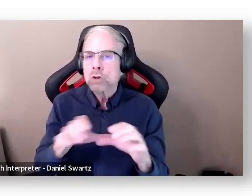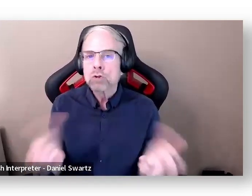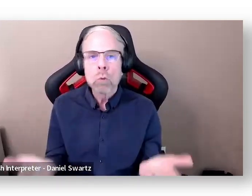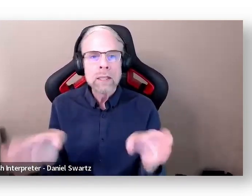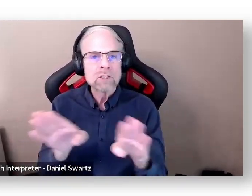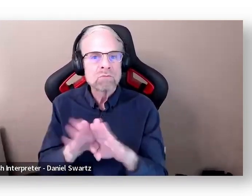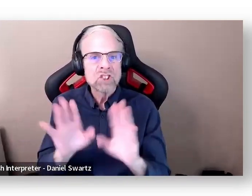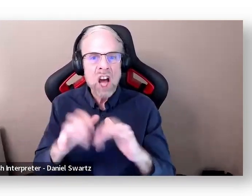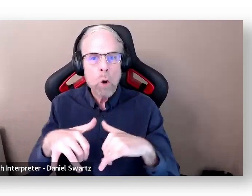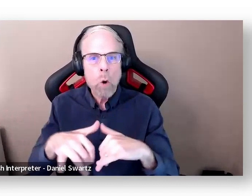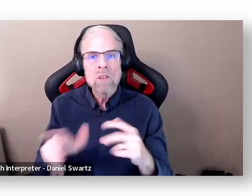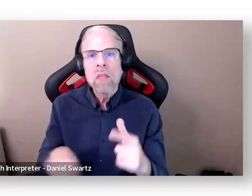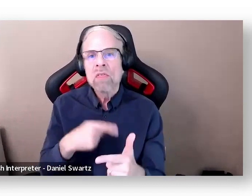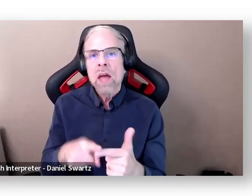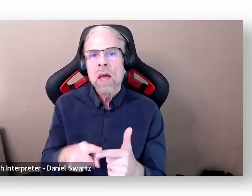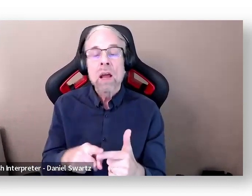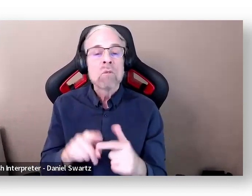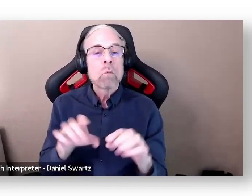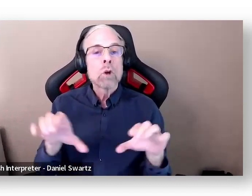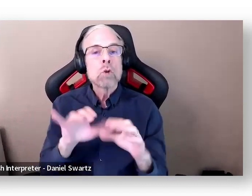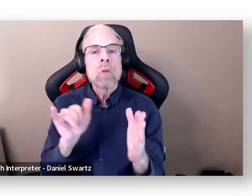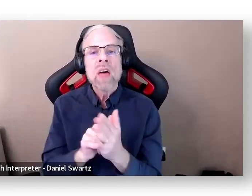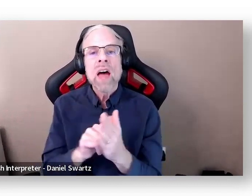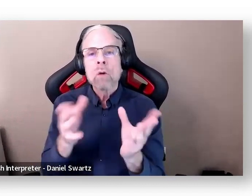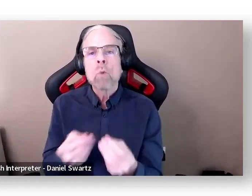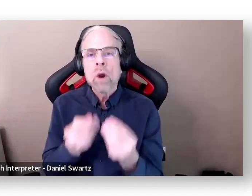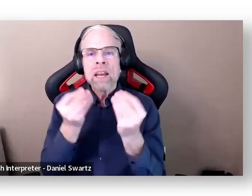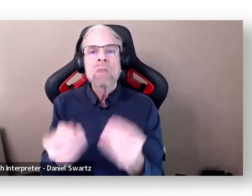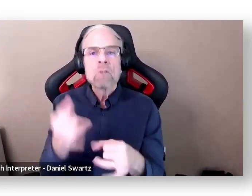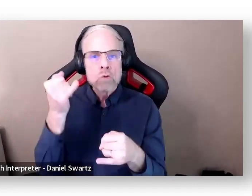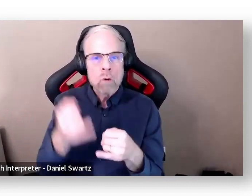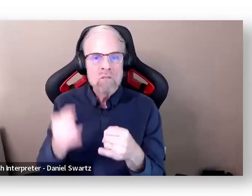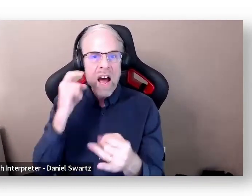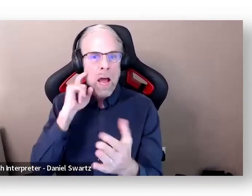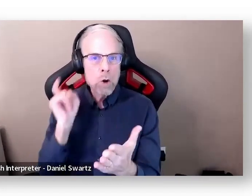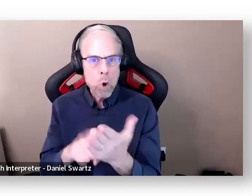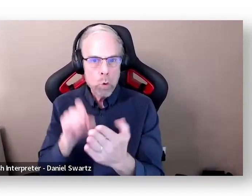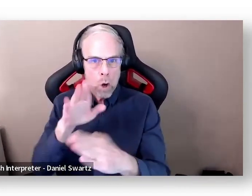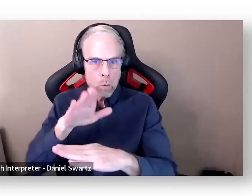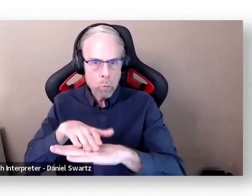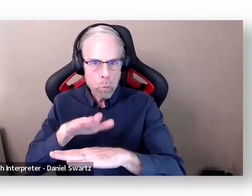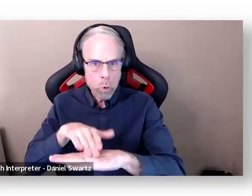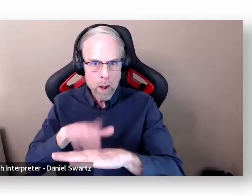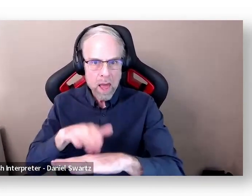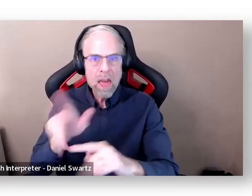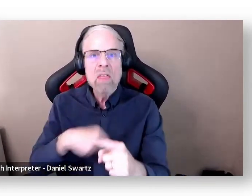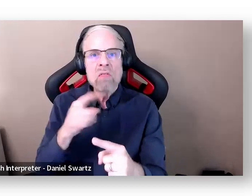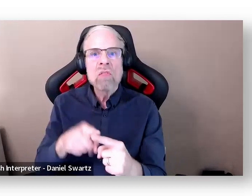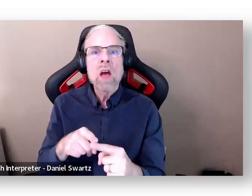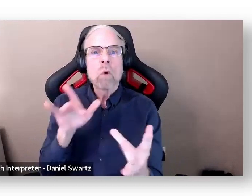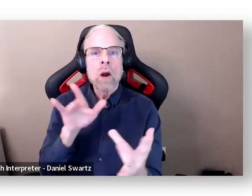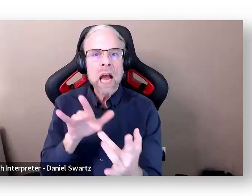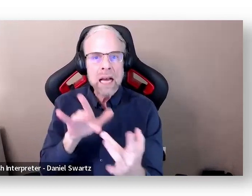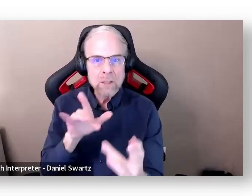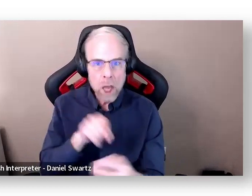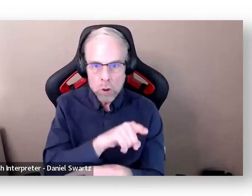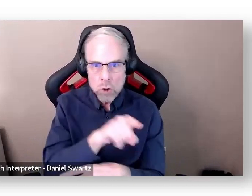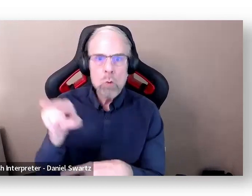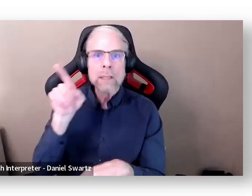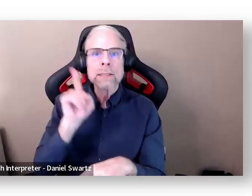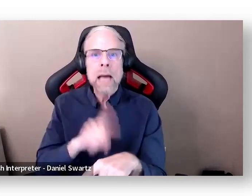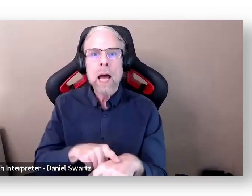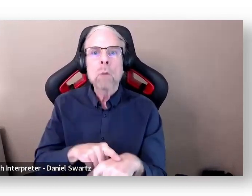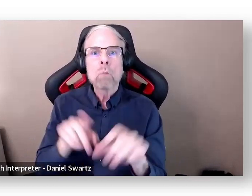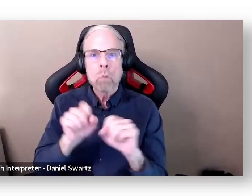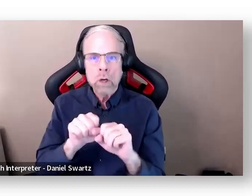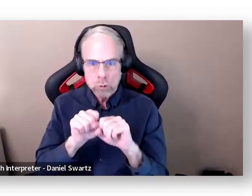no puede presentarse, entonces los podemos comunicar con ustedes que no vamos a hacer ese apagón. Pero luego, si lo hacemos, nosotros vamos a tener